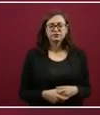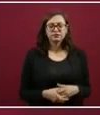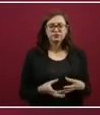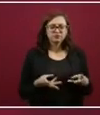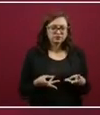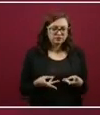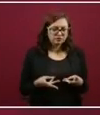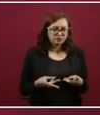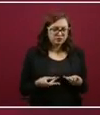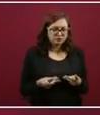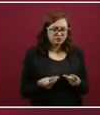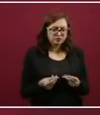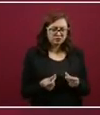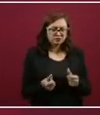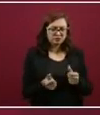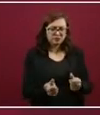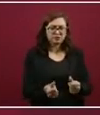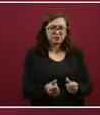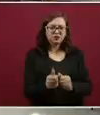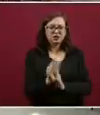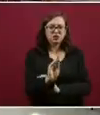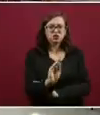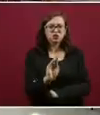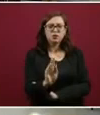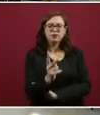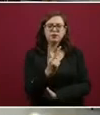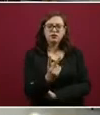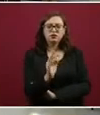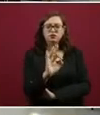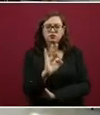del gasto programado del 92%,